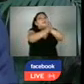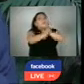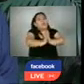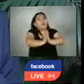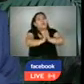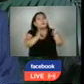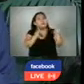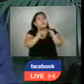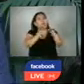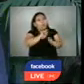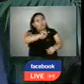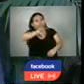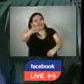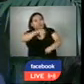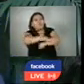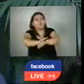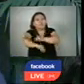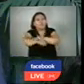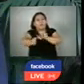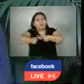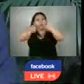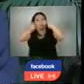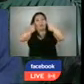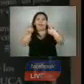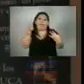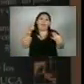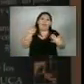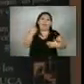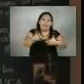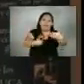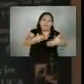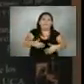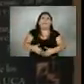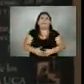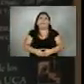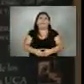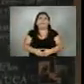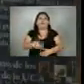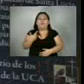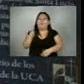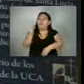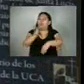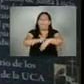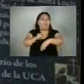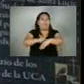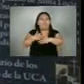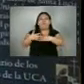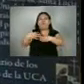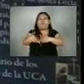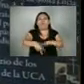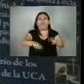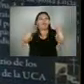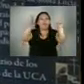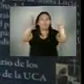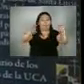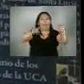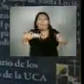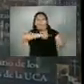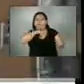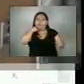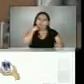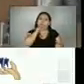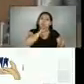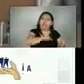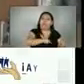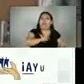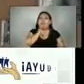también una detención provisional mientras dura el proceso. Ante la imprescriptibilidad de los crímenes de lesa humanidad, el asesor